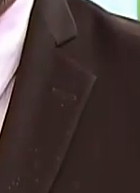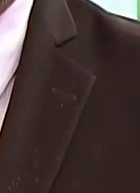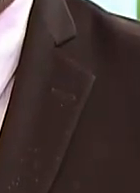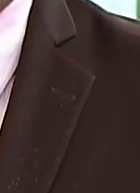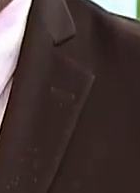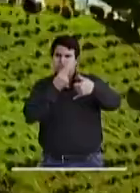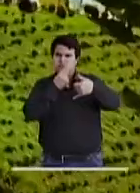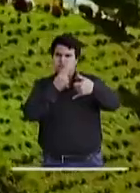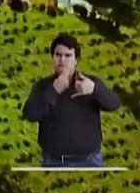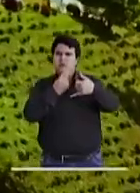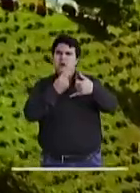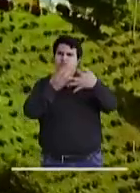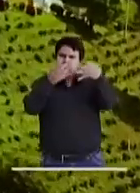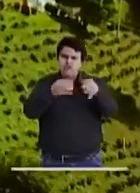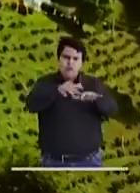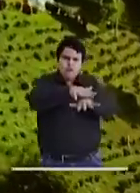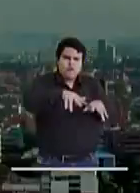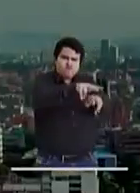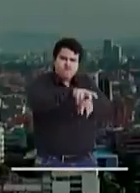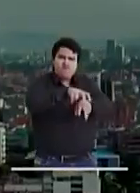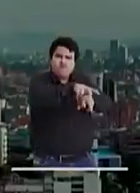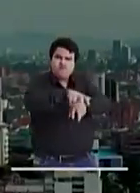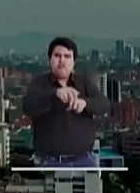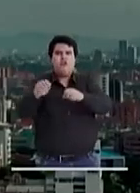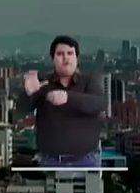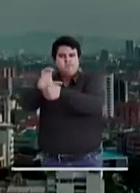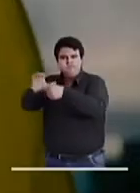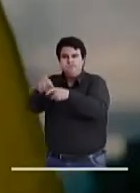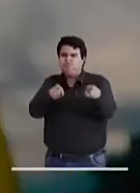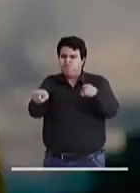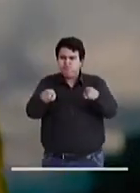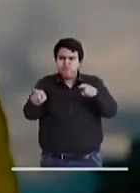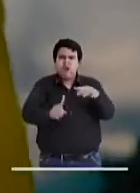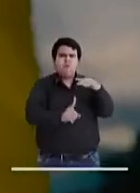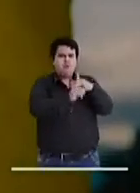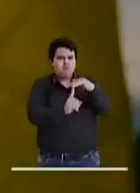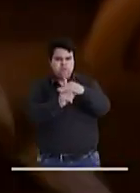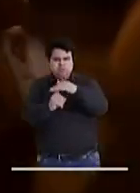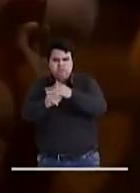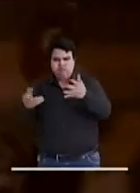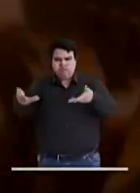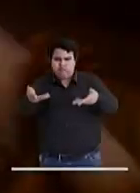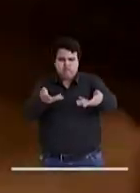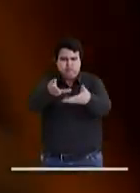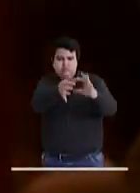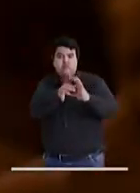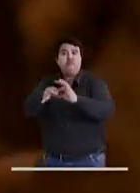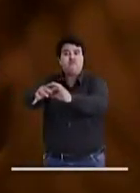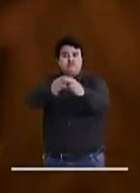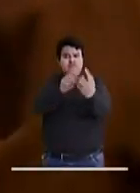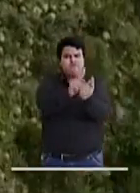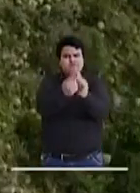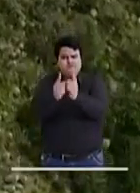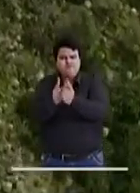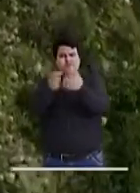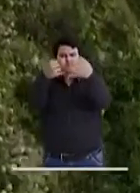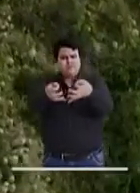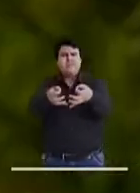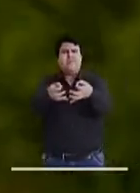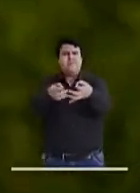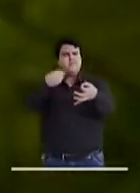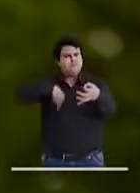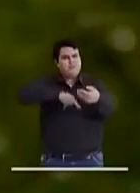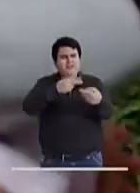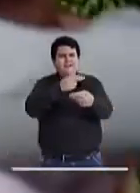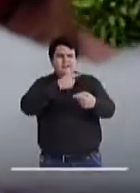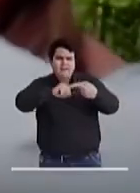vitrina turística de Anato. La idea es que puedan, pues, tener un espacio en nuestra página web para que la gente conozca sus portafolios, sus